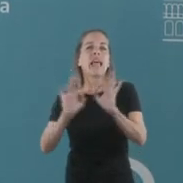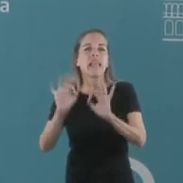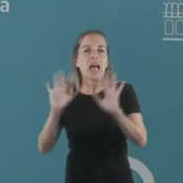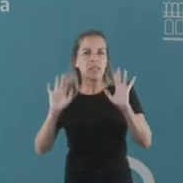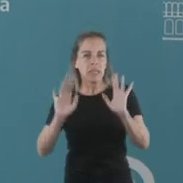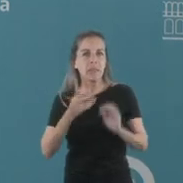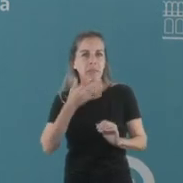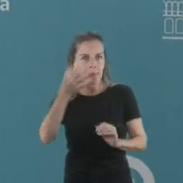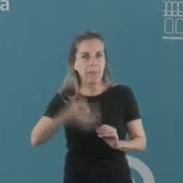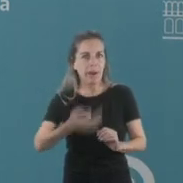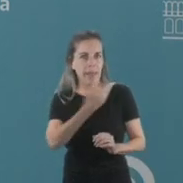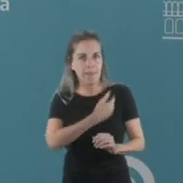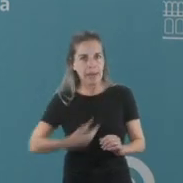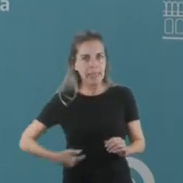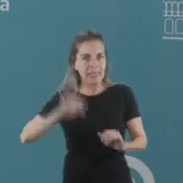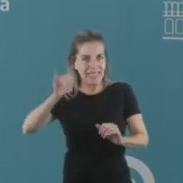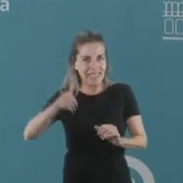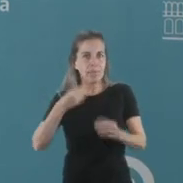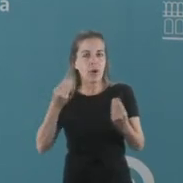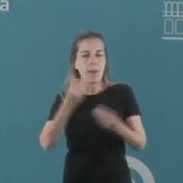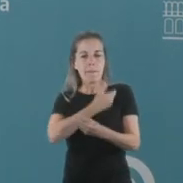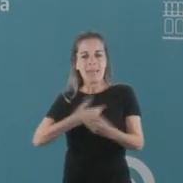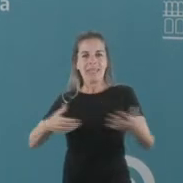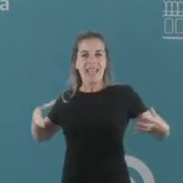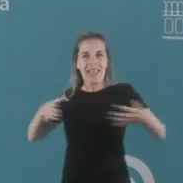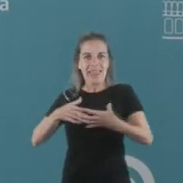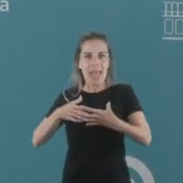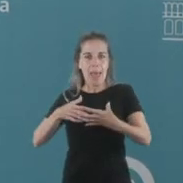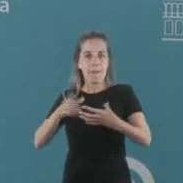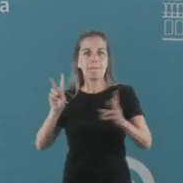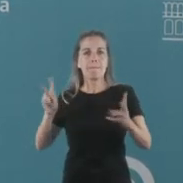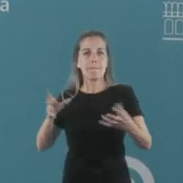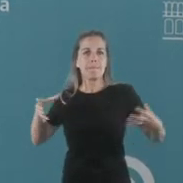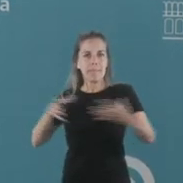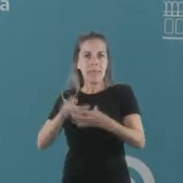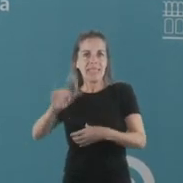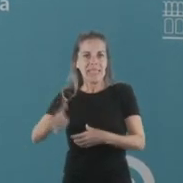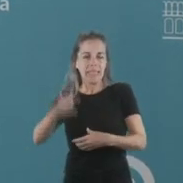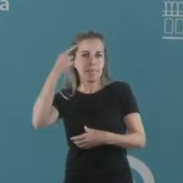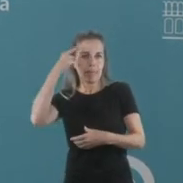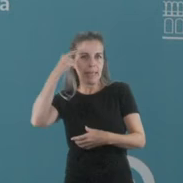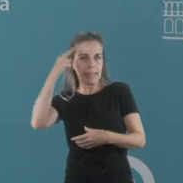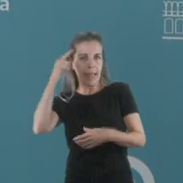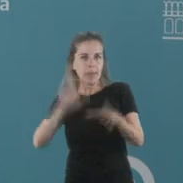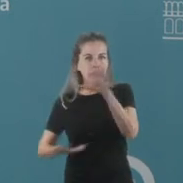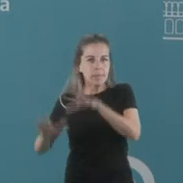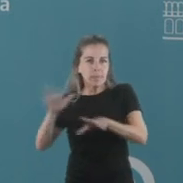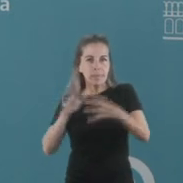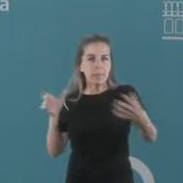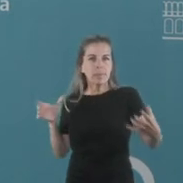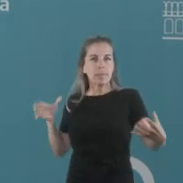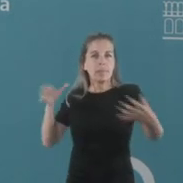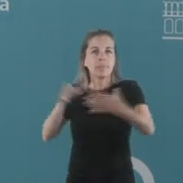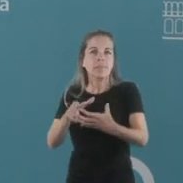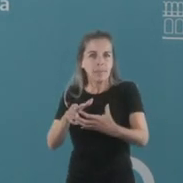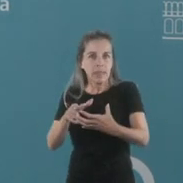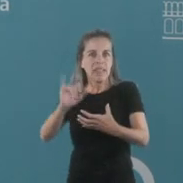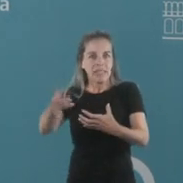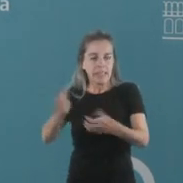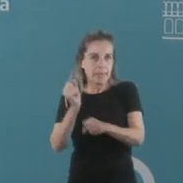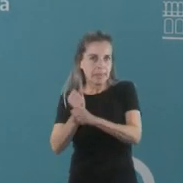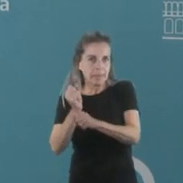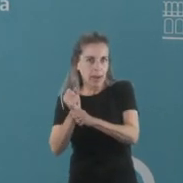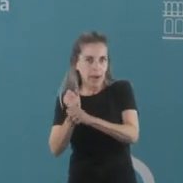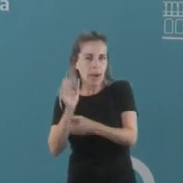el presidente, como presidente del Partido Justicialista, está analizando la conformación de una mesa que trabaje